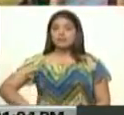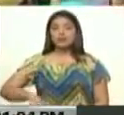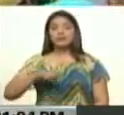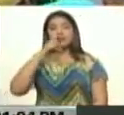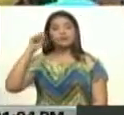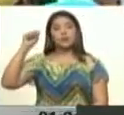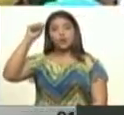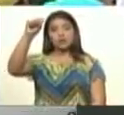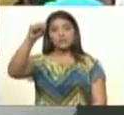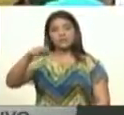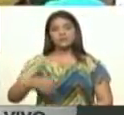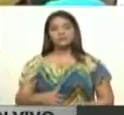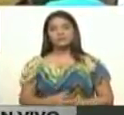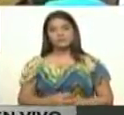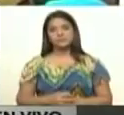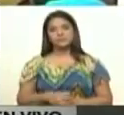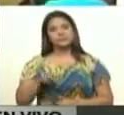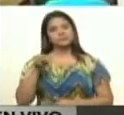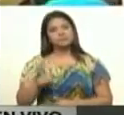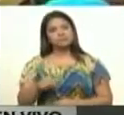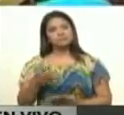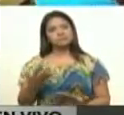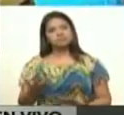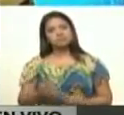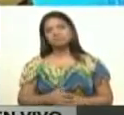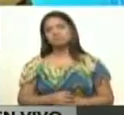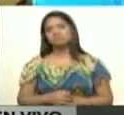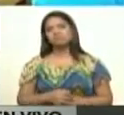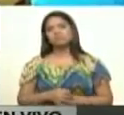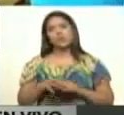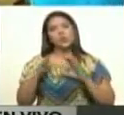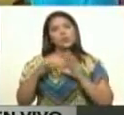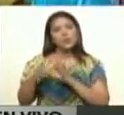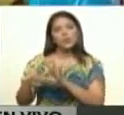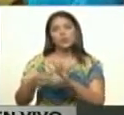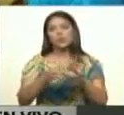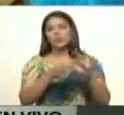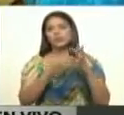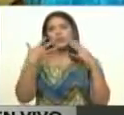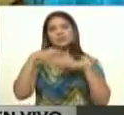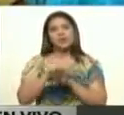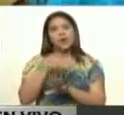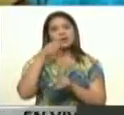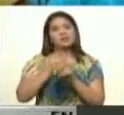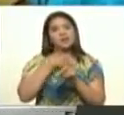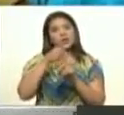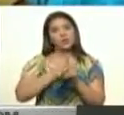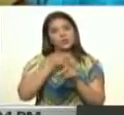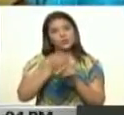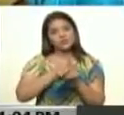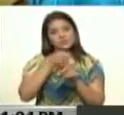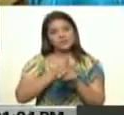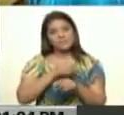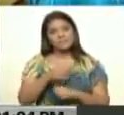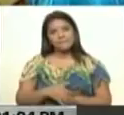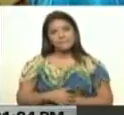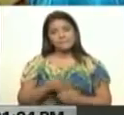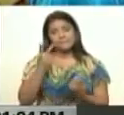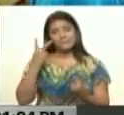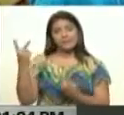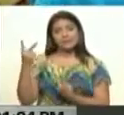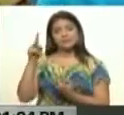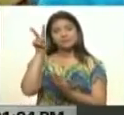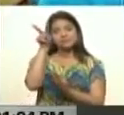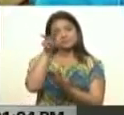obrero Nicolás Maduro. Hoy más que nunca estamos unidos y hermanados en esta lucha, camarada. Le dejo con ustedes